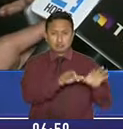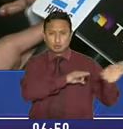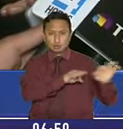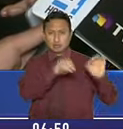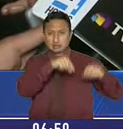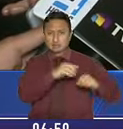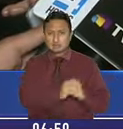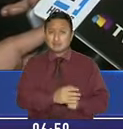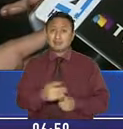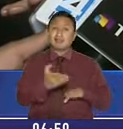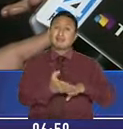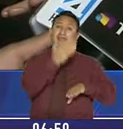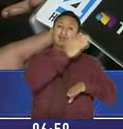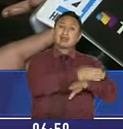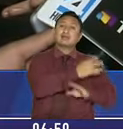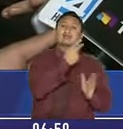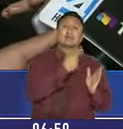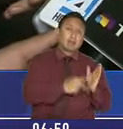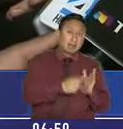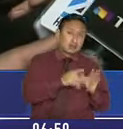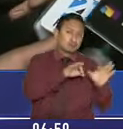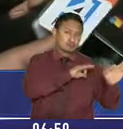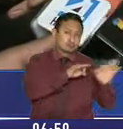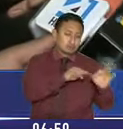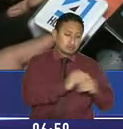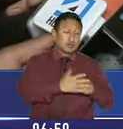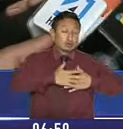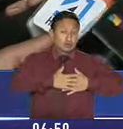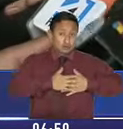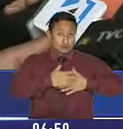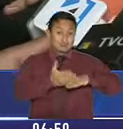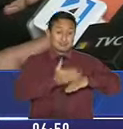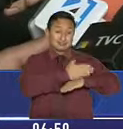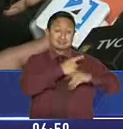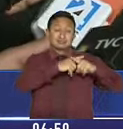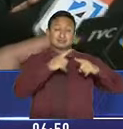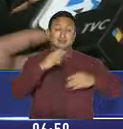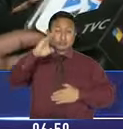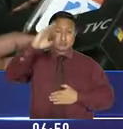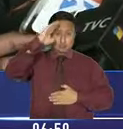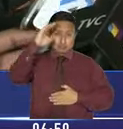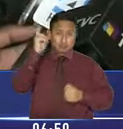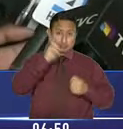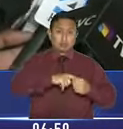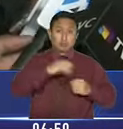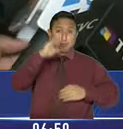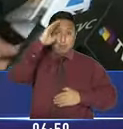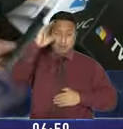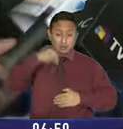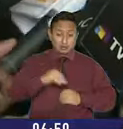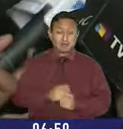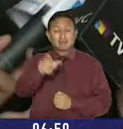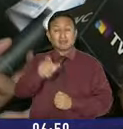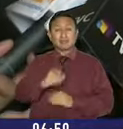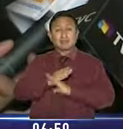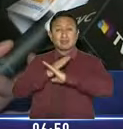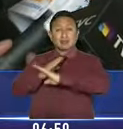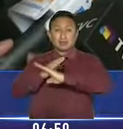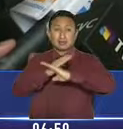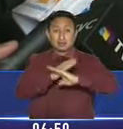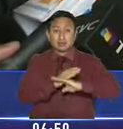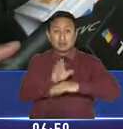como miembros de la institución policial salimos a defender al pueblo, salimos a defender sus bienes. y